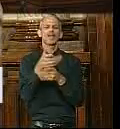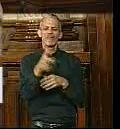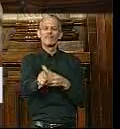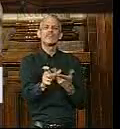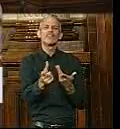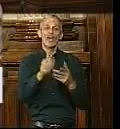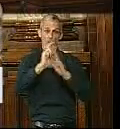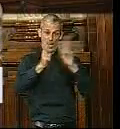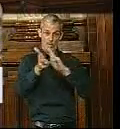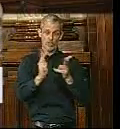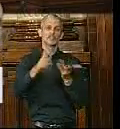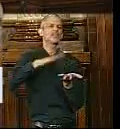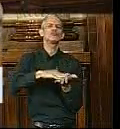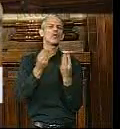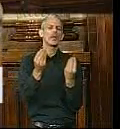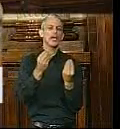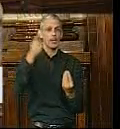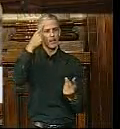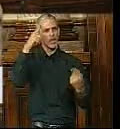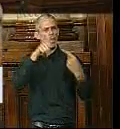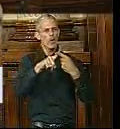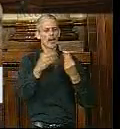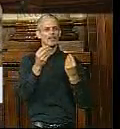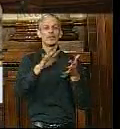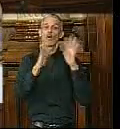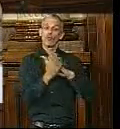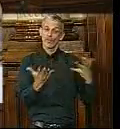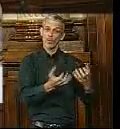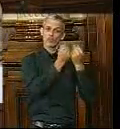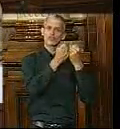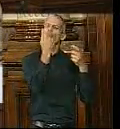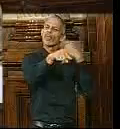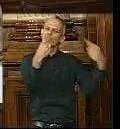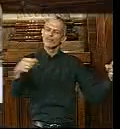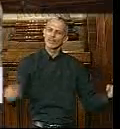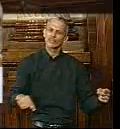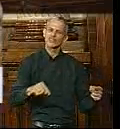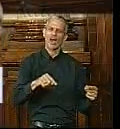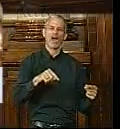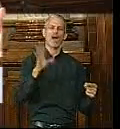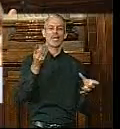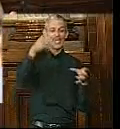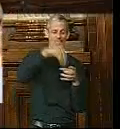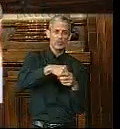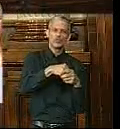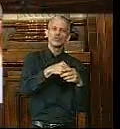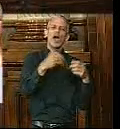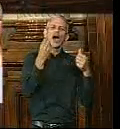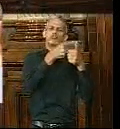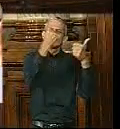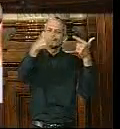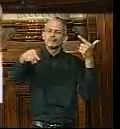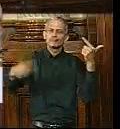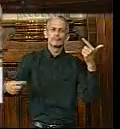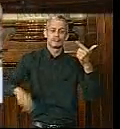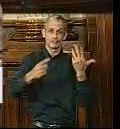materiales en lengua de señas pensados desde una perspectiva de diversidad, que incluya diferentes diversidades